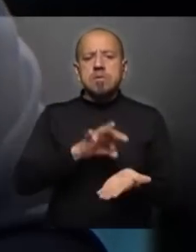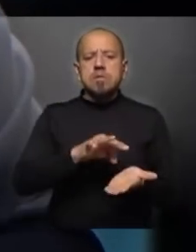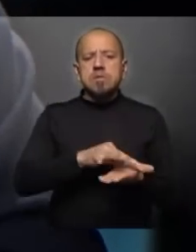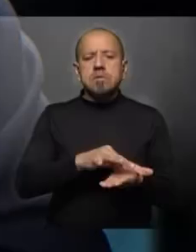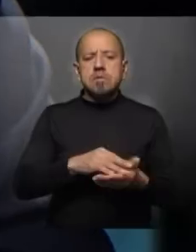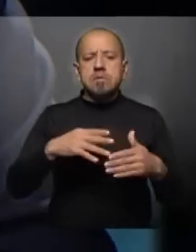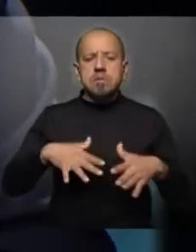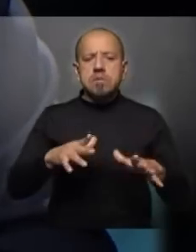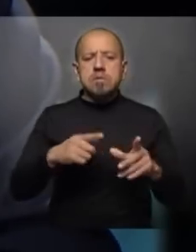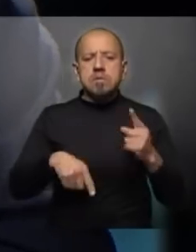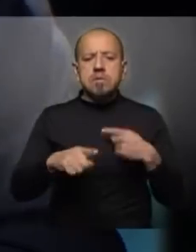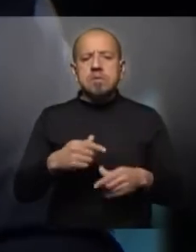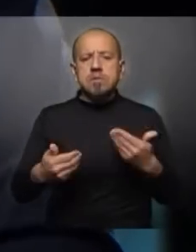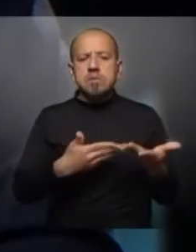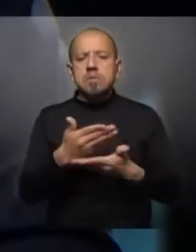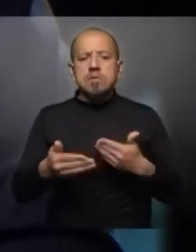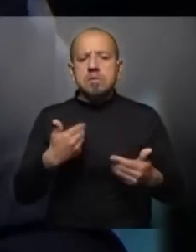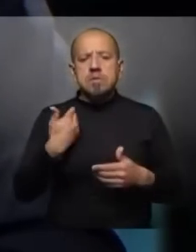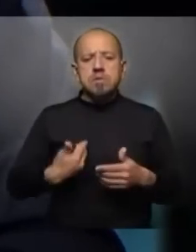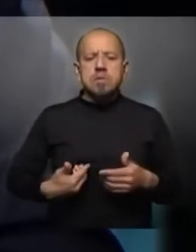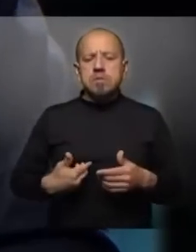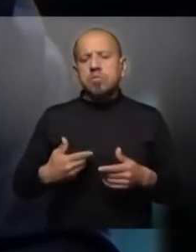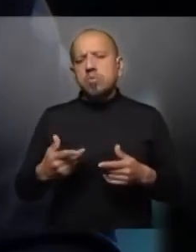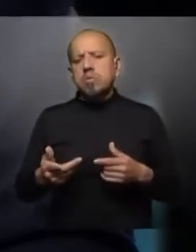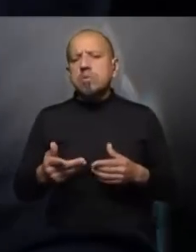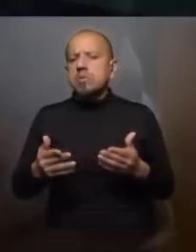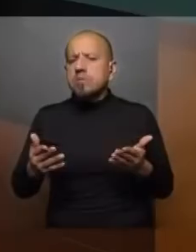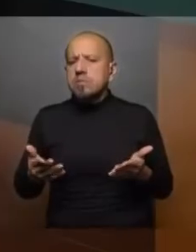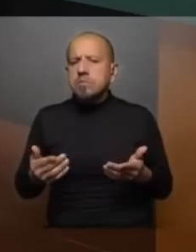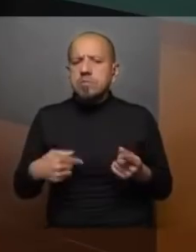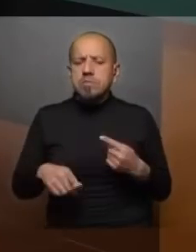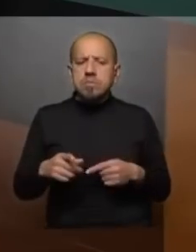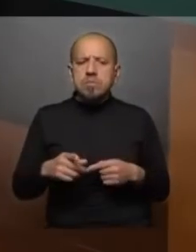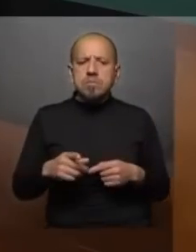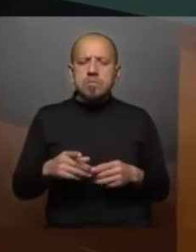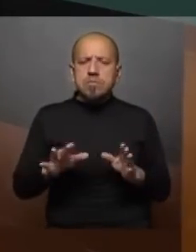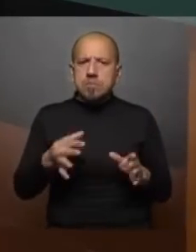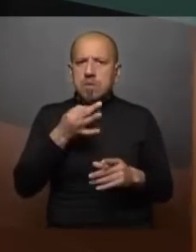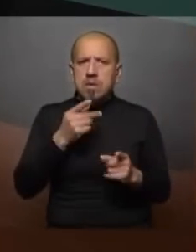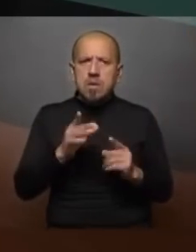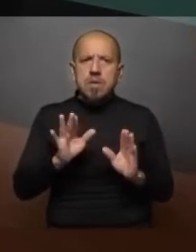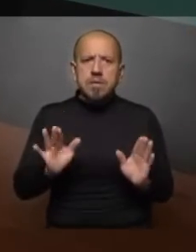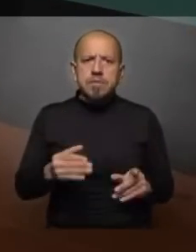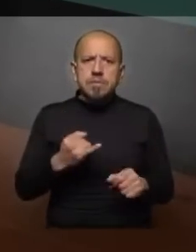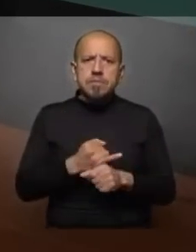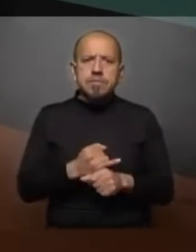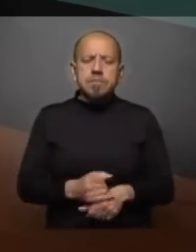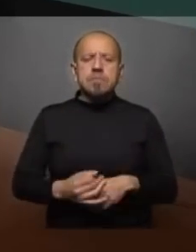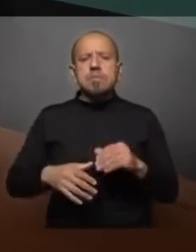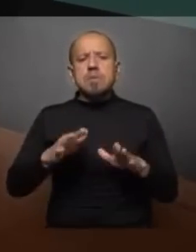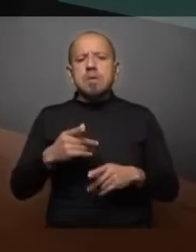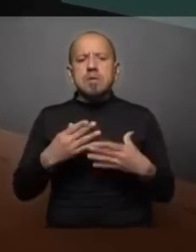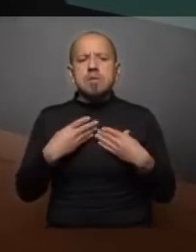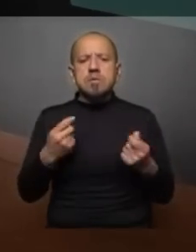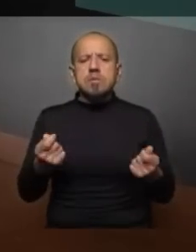preparado para lidiar con la angustia de los pacientes capaz que es muy grueso muy grosero lo que estoy diciendo pero a veces está esa